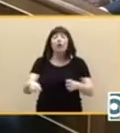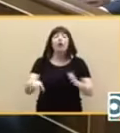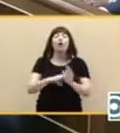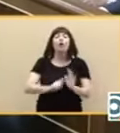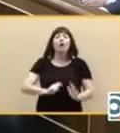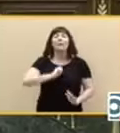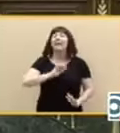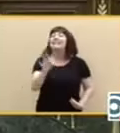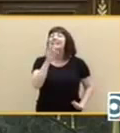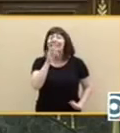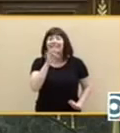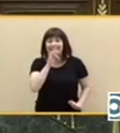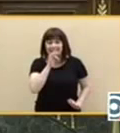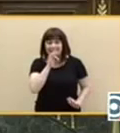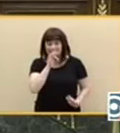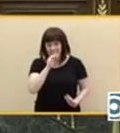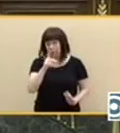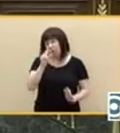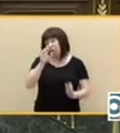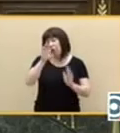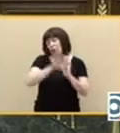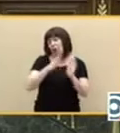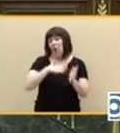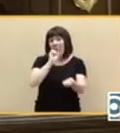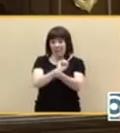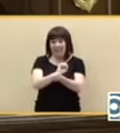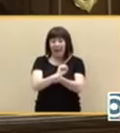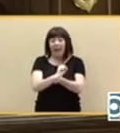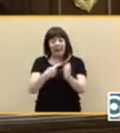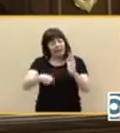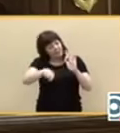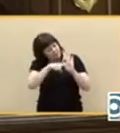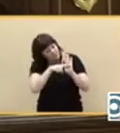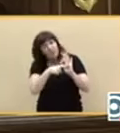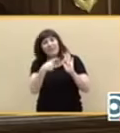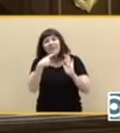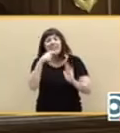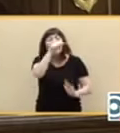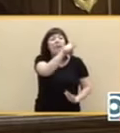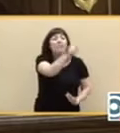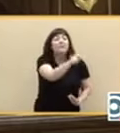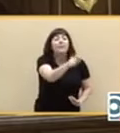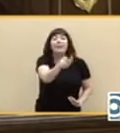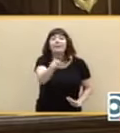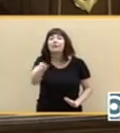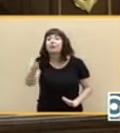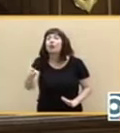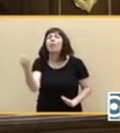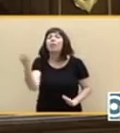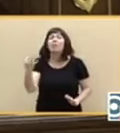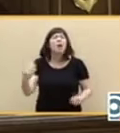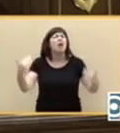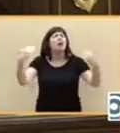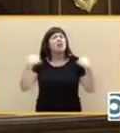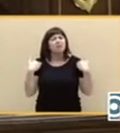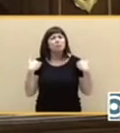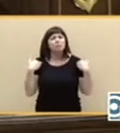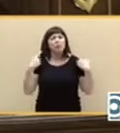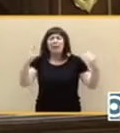que introdujo la responsabilidad penal de las personas jurídicas. Por lo que no se está dilucidando en